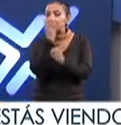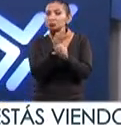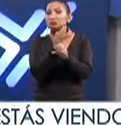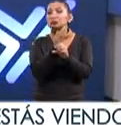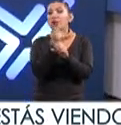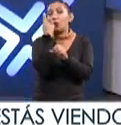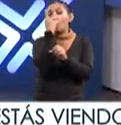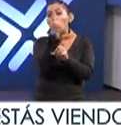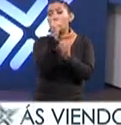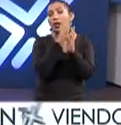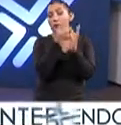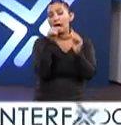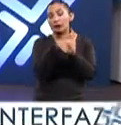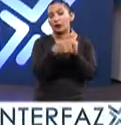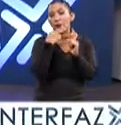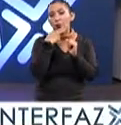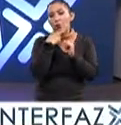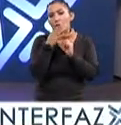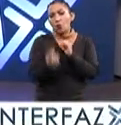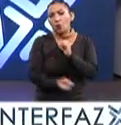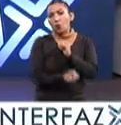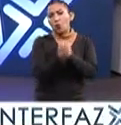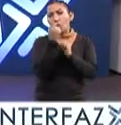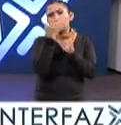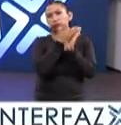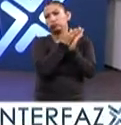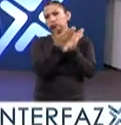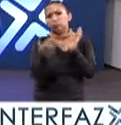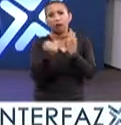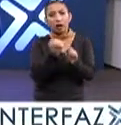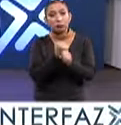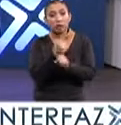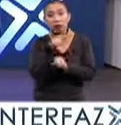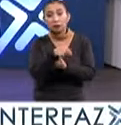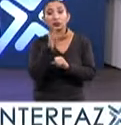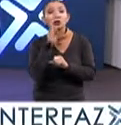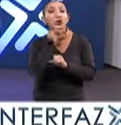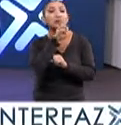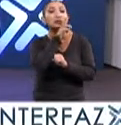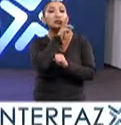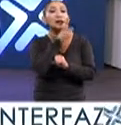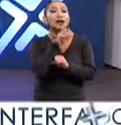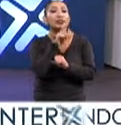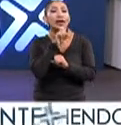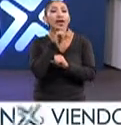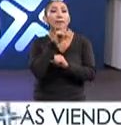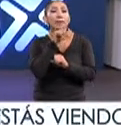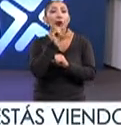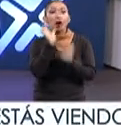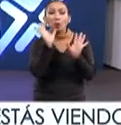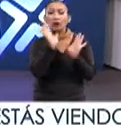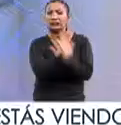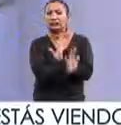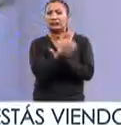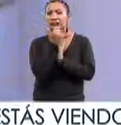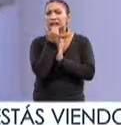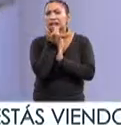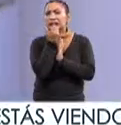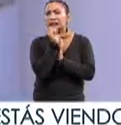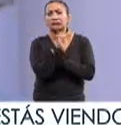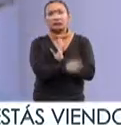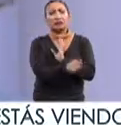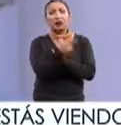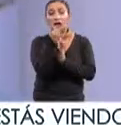yo creo que uno va a ser el que permanezca a lo largo de muchos años, y es Noticias del Imperio. Como clásico. Como clásico. Yo creo que